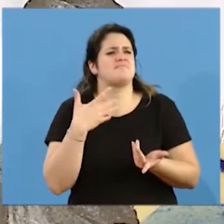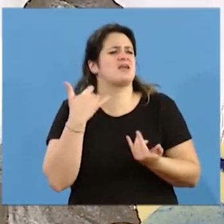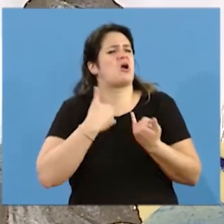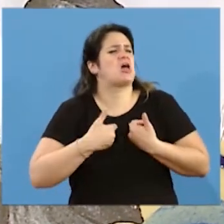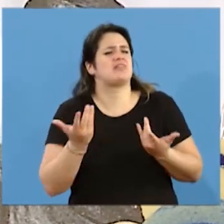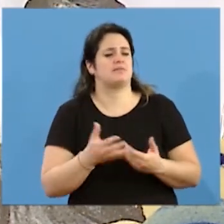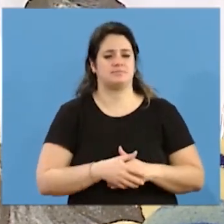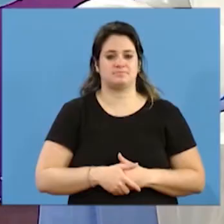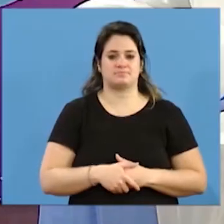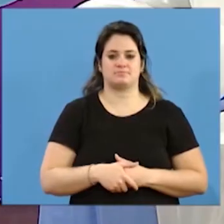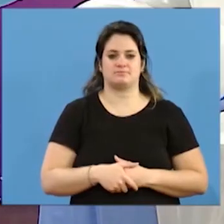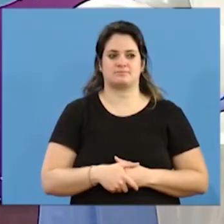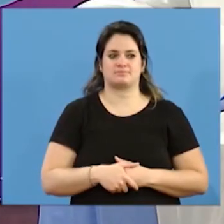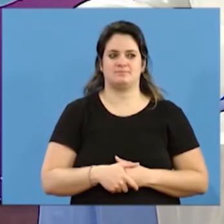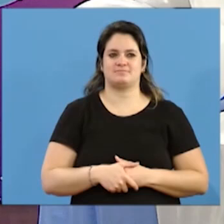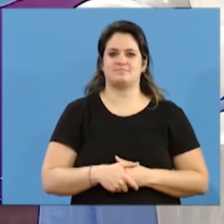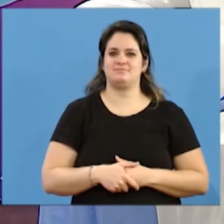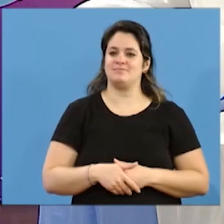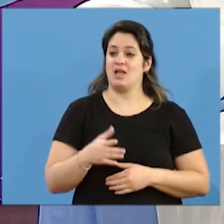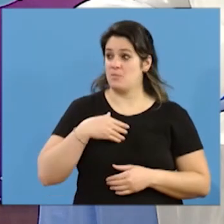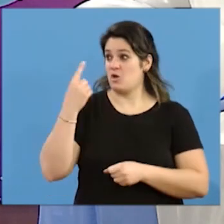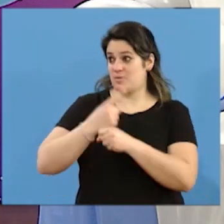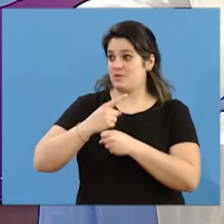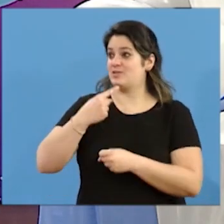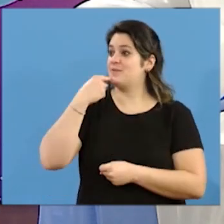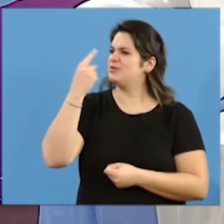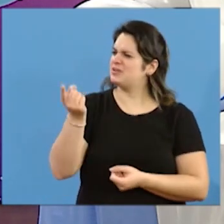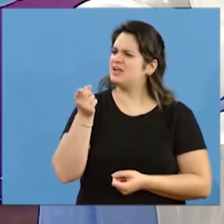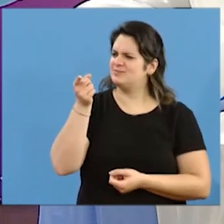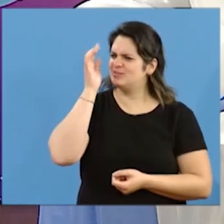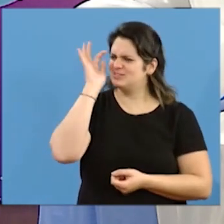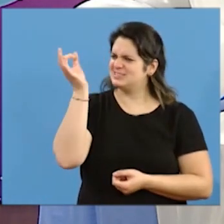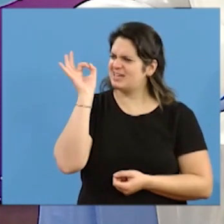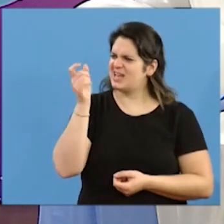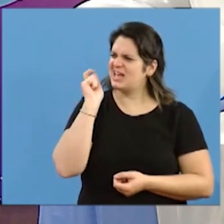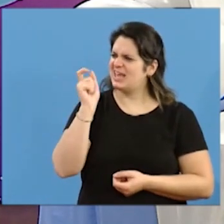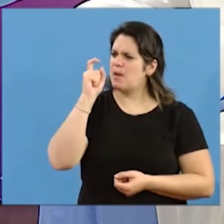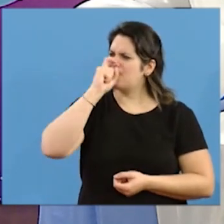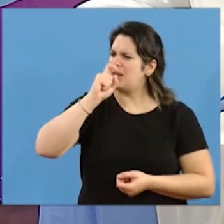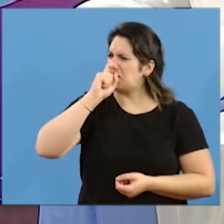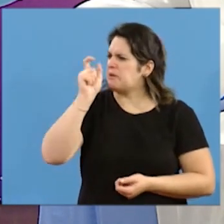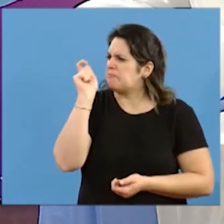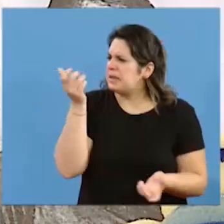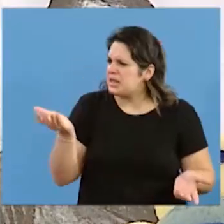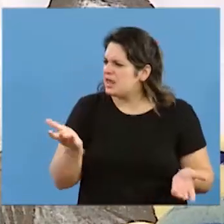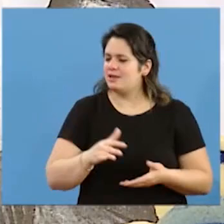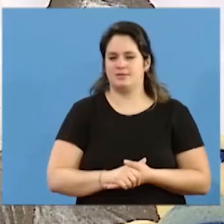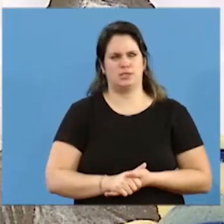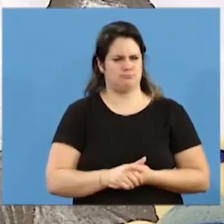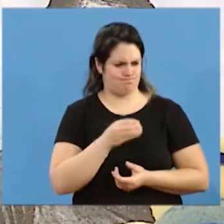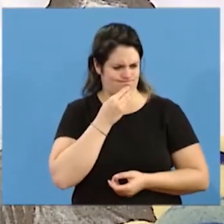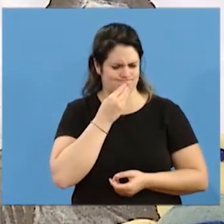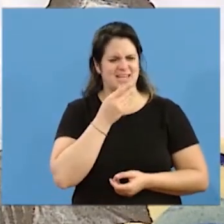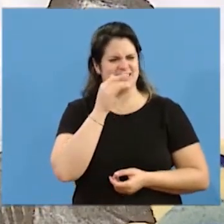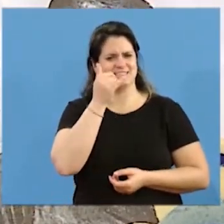contame. Y yo te voy a preguntar primero, ¿vos sabés quién era Belgrano?